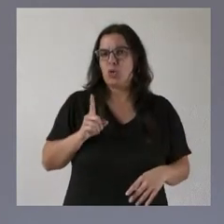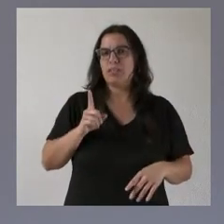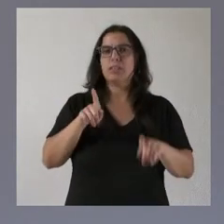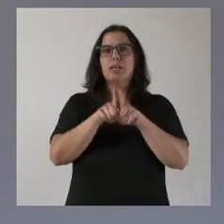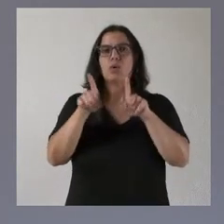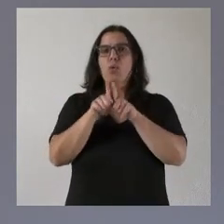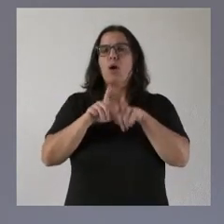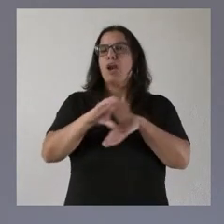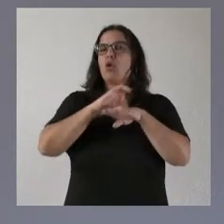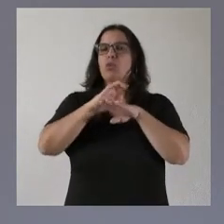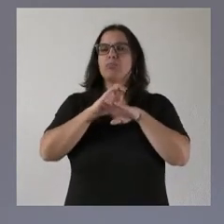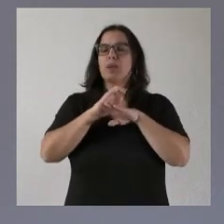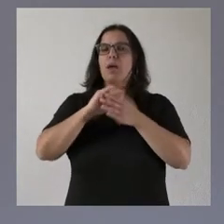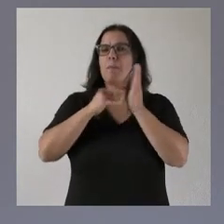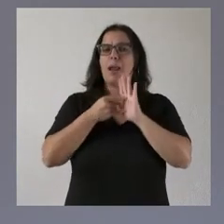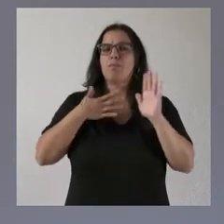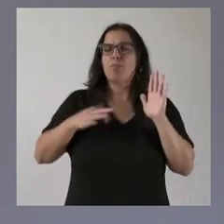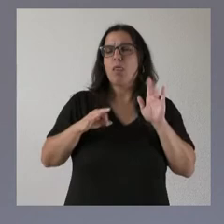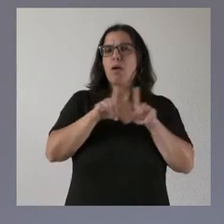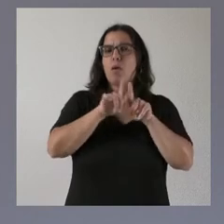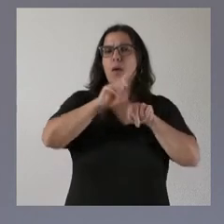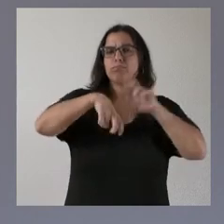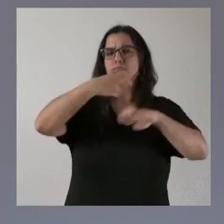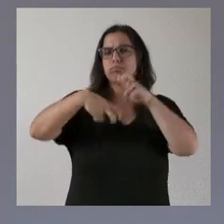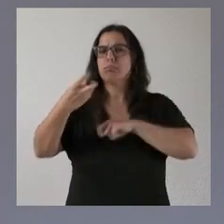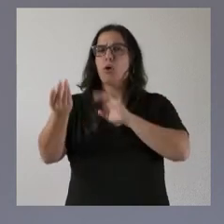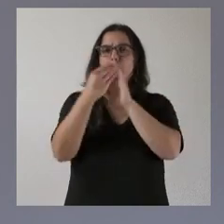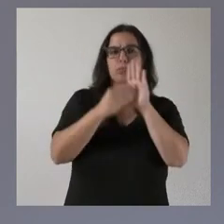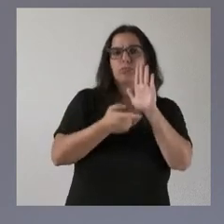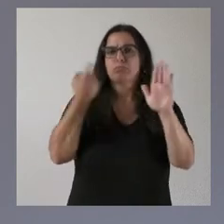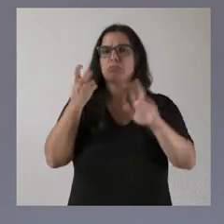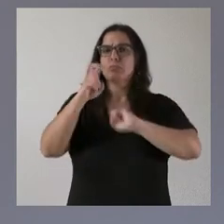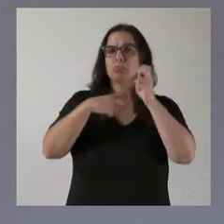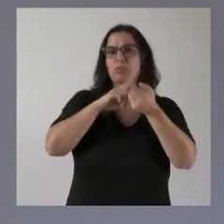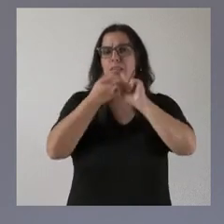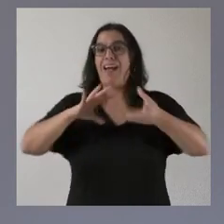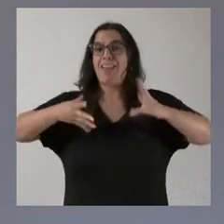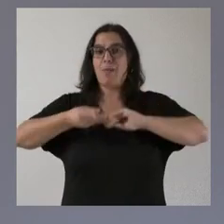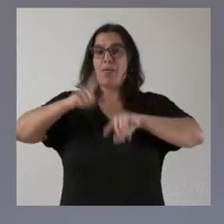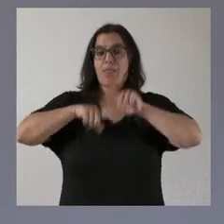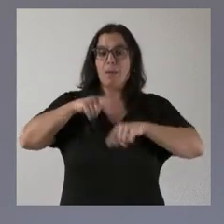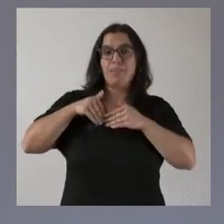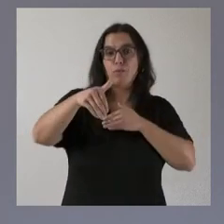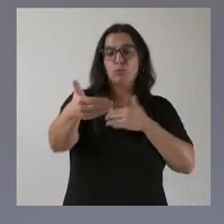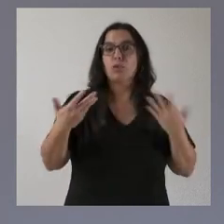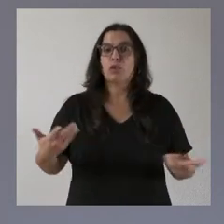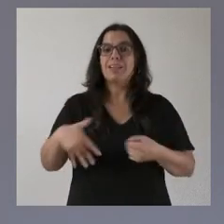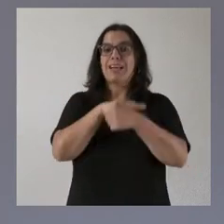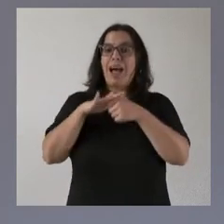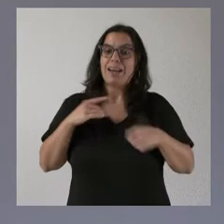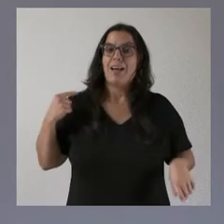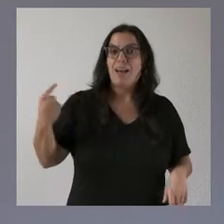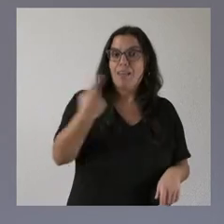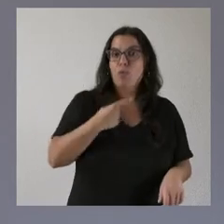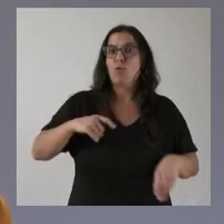boletín que únicamente se hace o se ejecuta lo que se plasma en ese boletín por lo tanto deberán ser las distintas áreas las